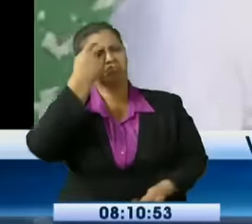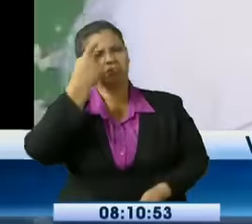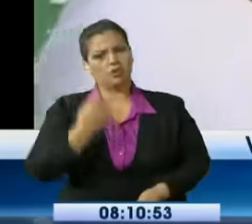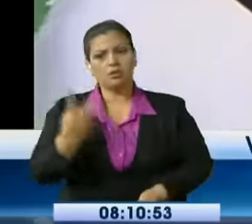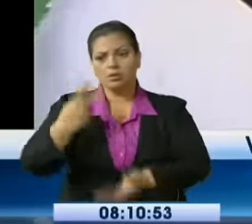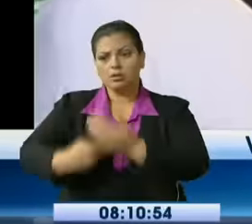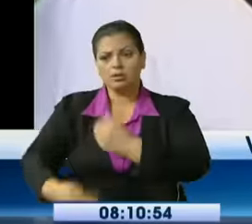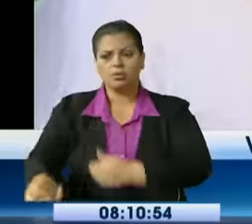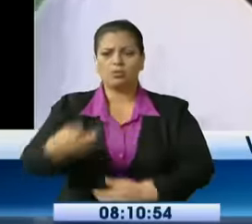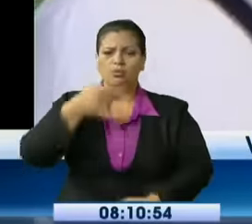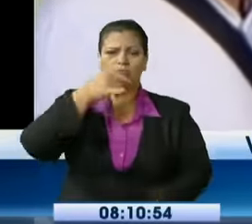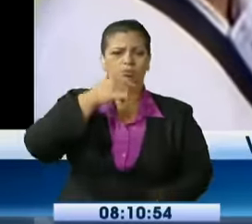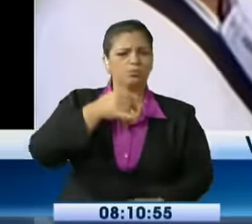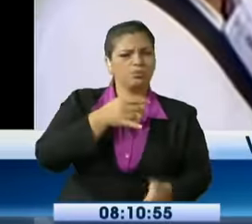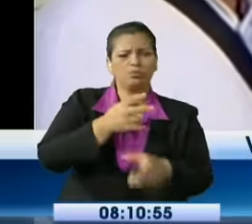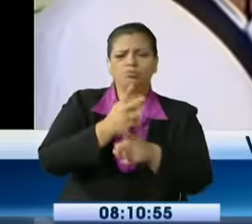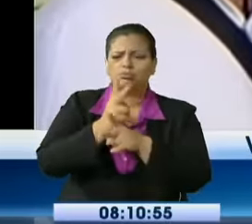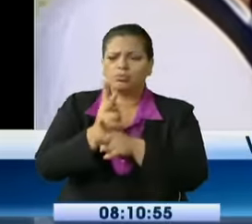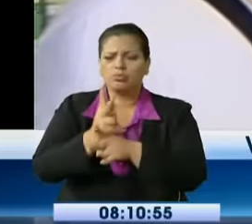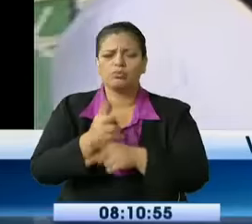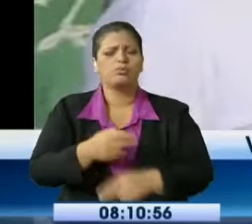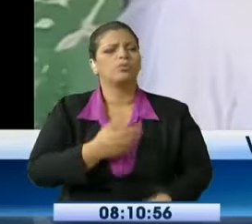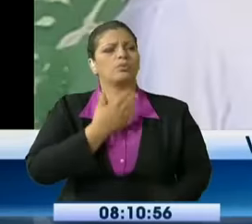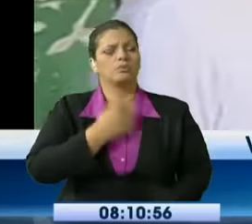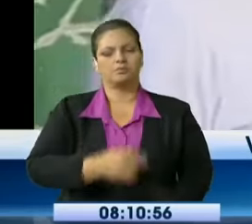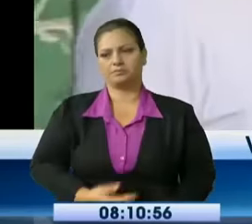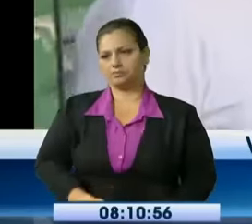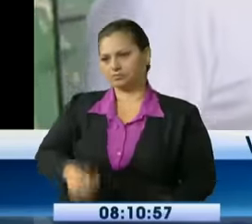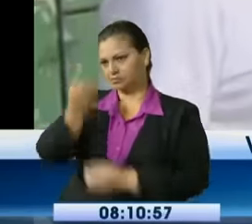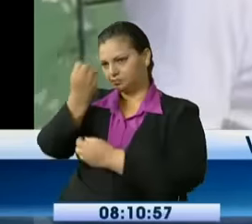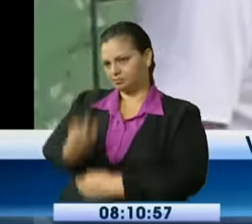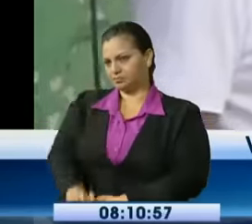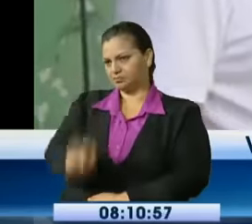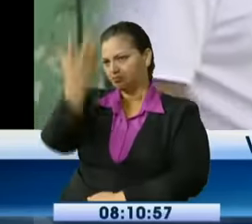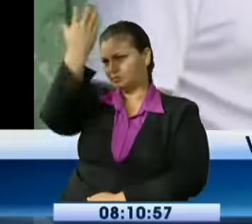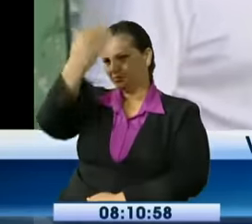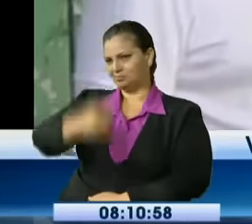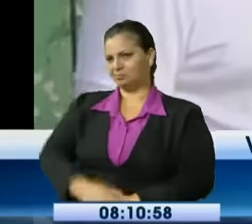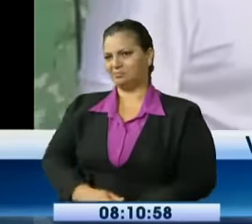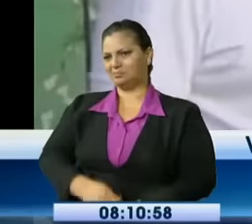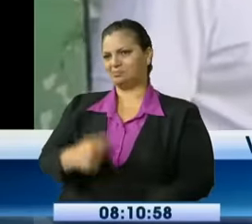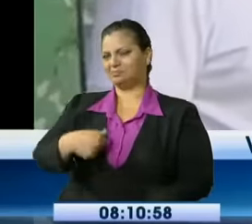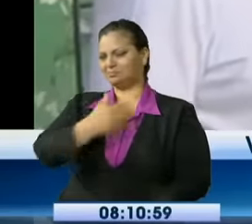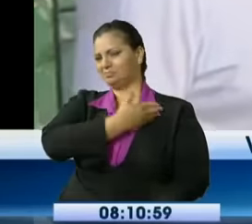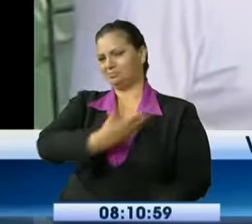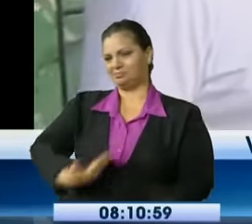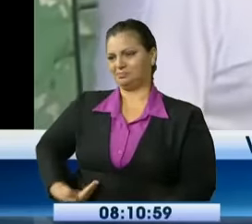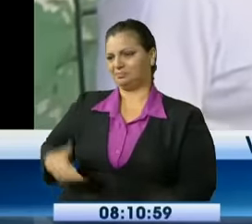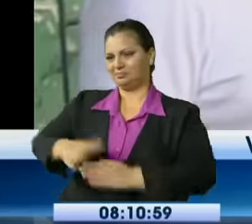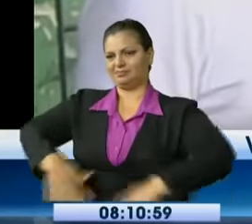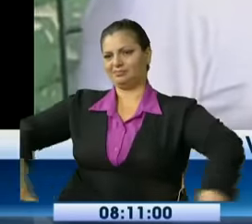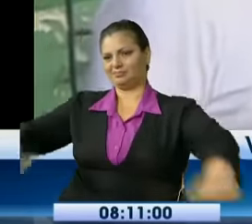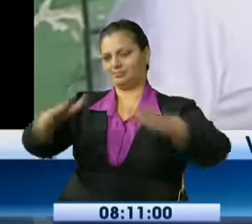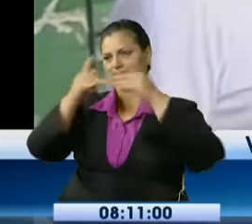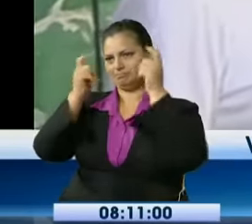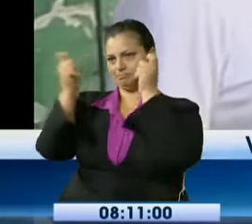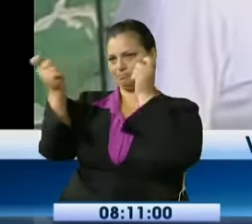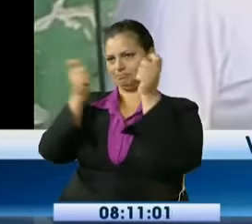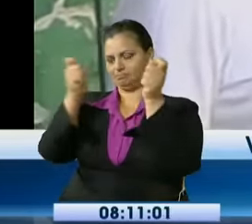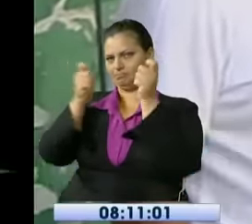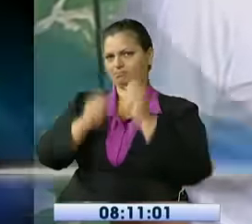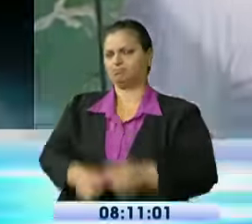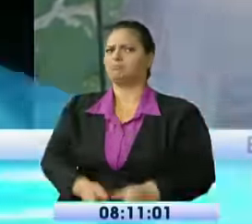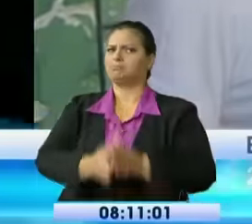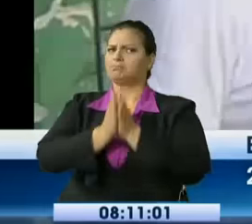Sí, principalmente como presidente local distrital de salud del distrito 09, distrito 8, las cuales dos, de la cual hago un llamado a